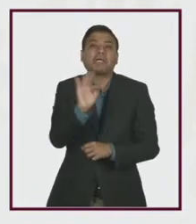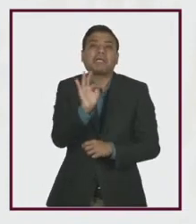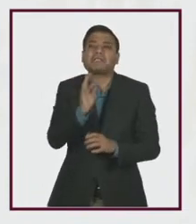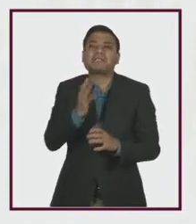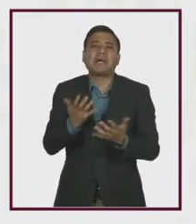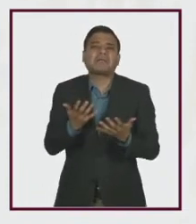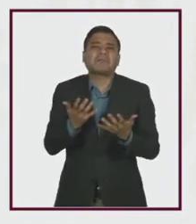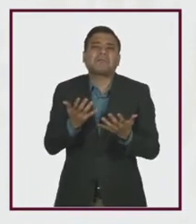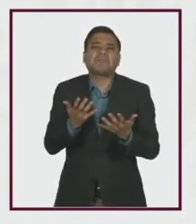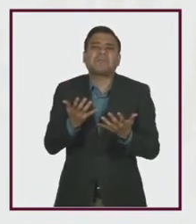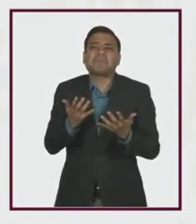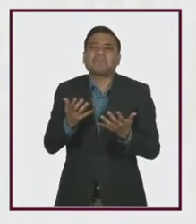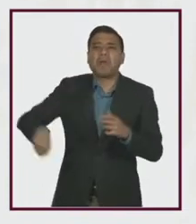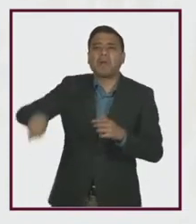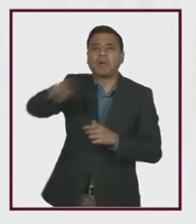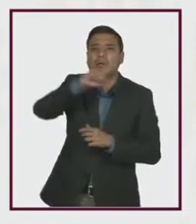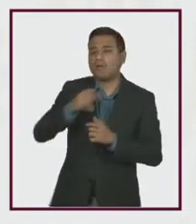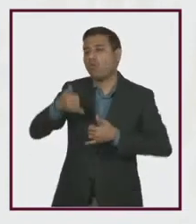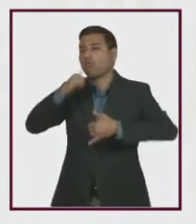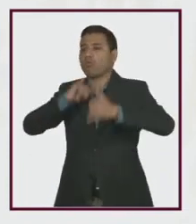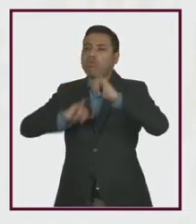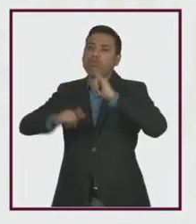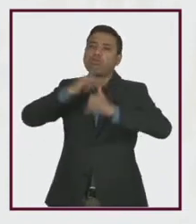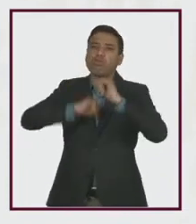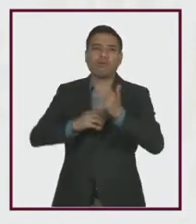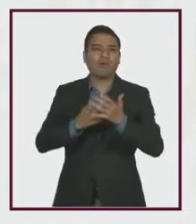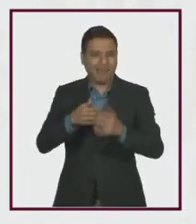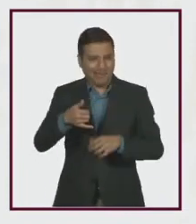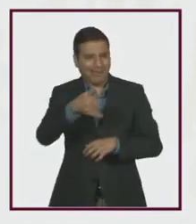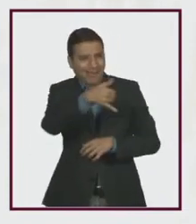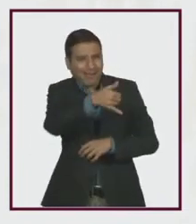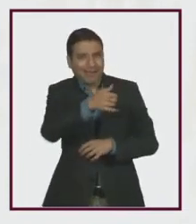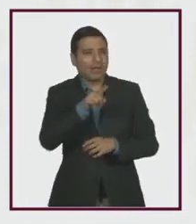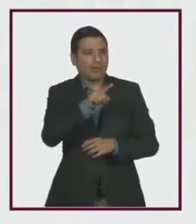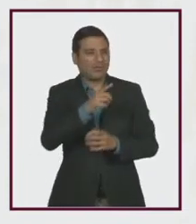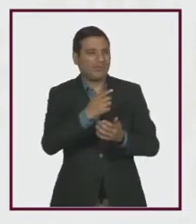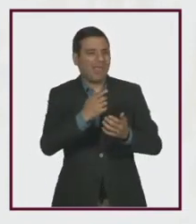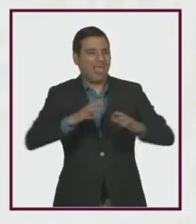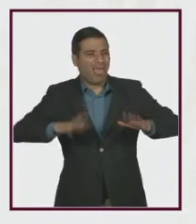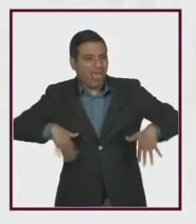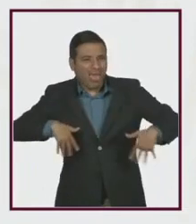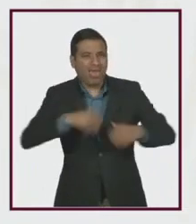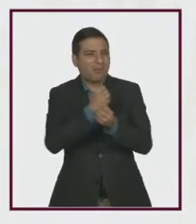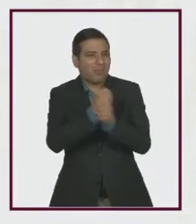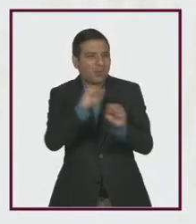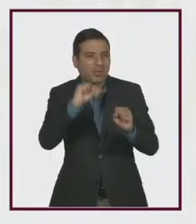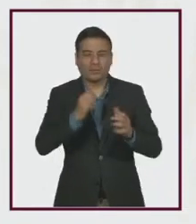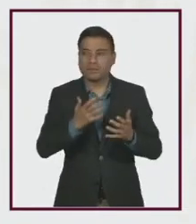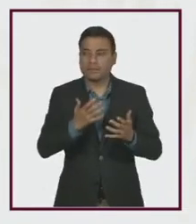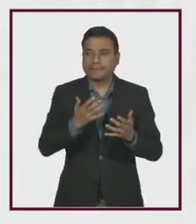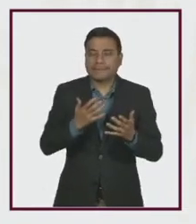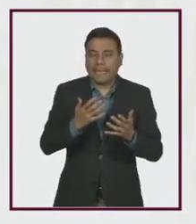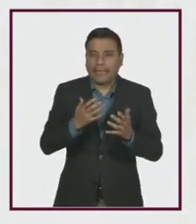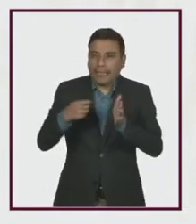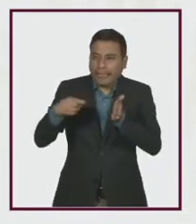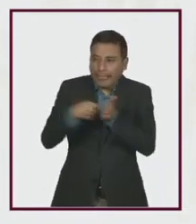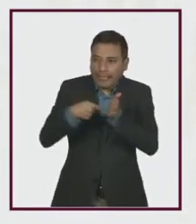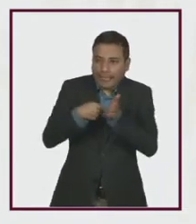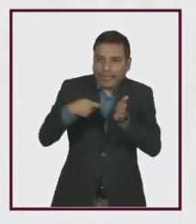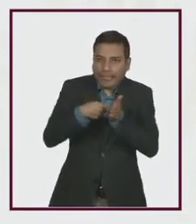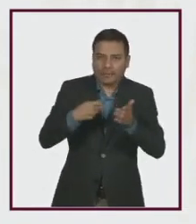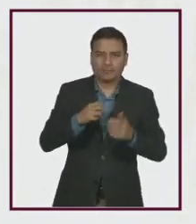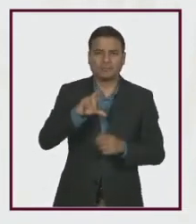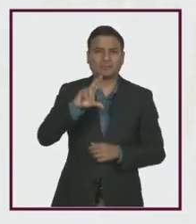están los amigos bebiendo y entonces ándale, ¿por qué no? Qué aburrido. Y entonces si ellos tienen muy claro por qué no quieren